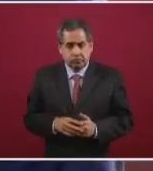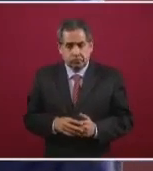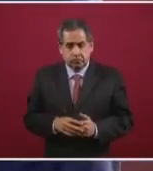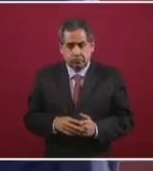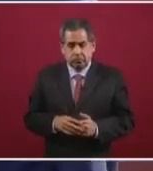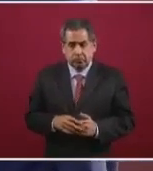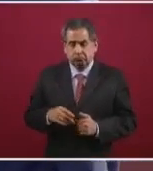declara